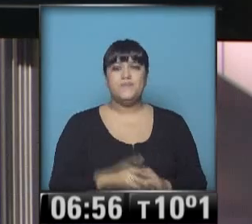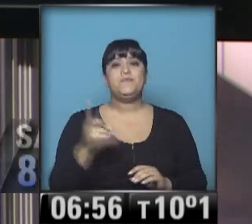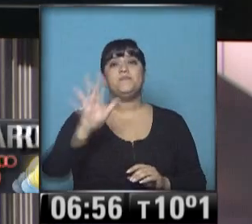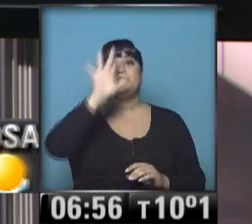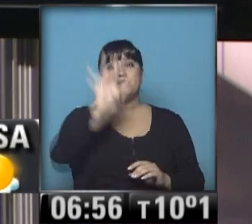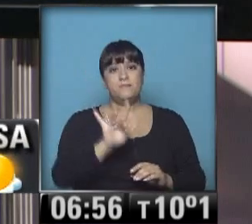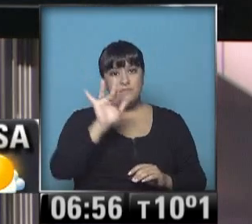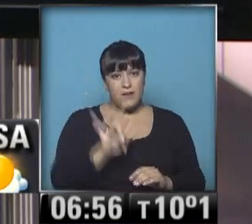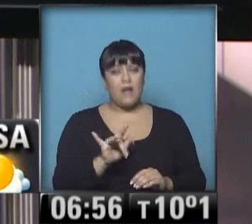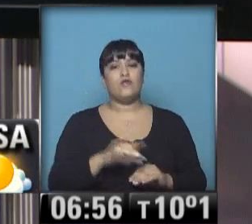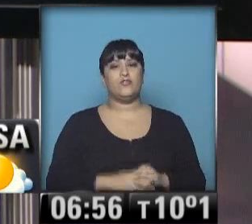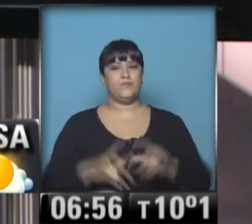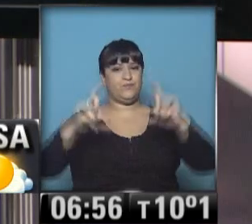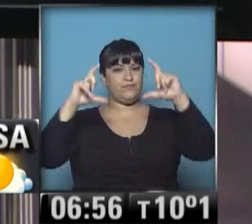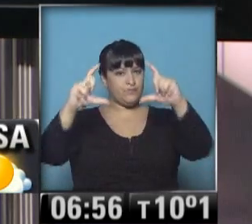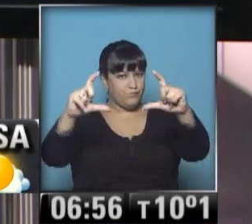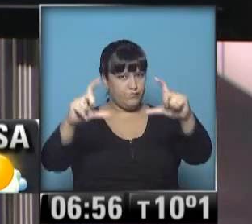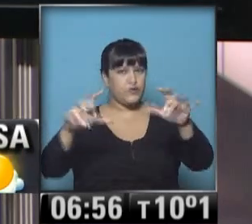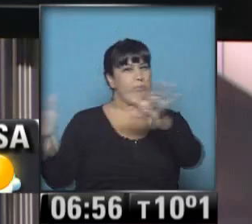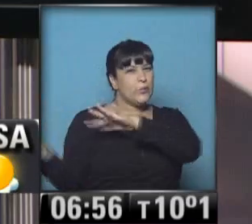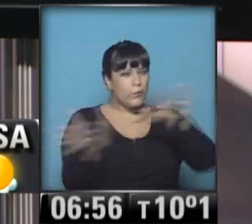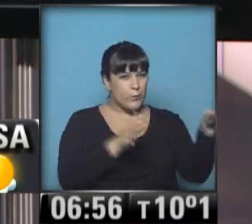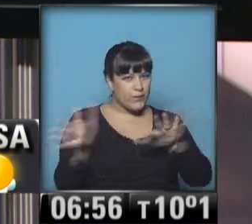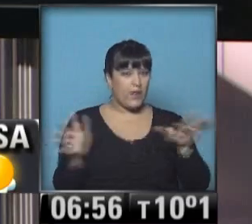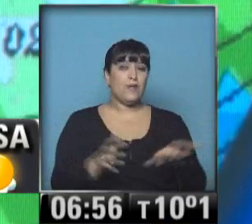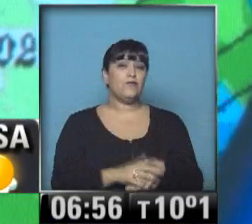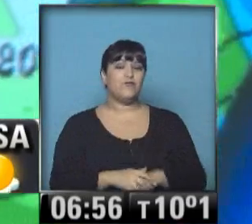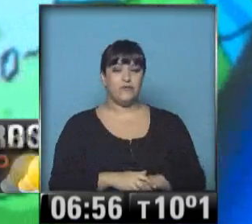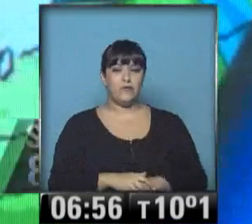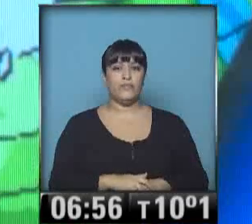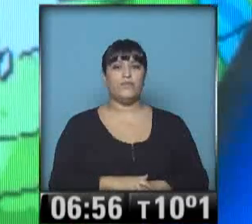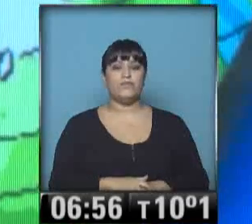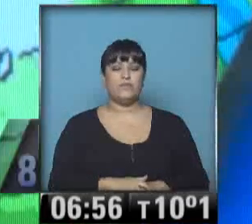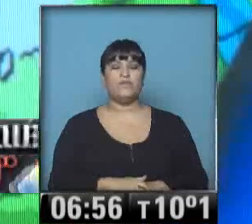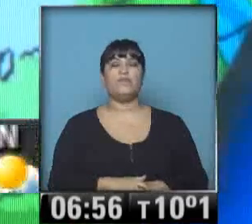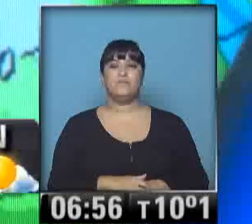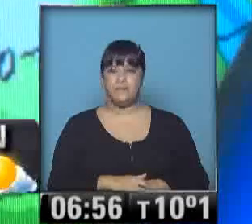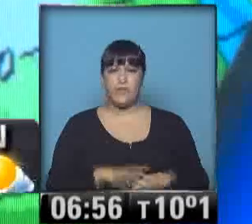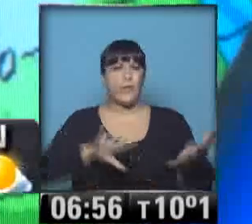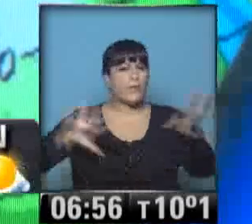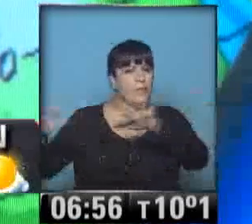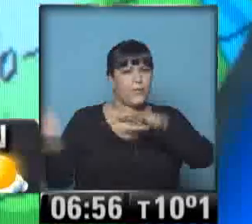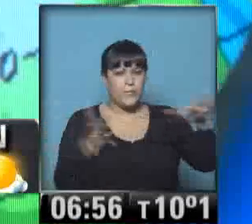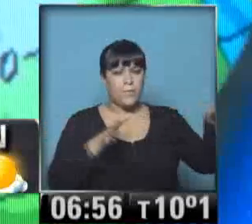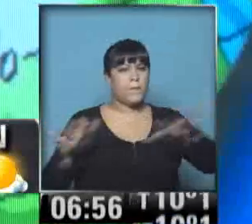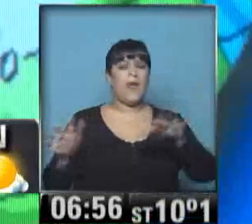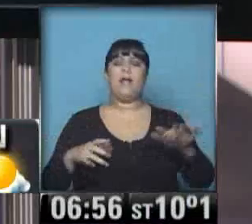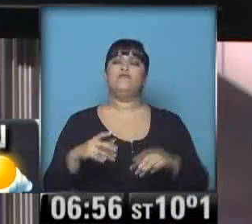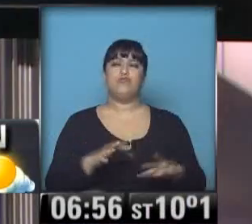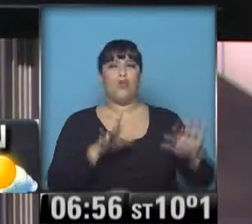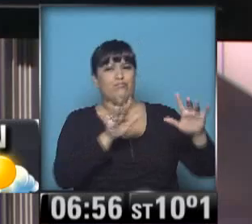Miércoles. Zapatilla y zapatilla, ¿eh? Están de moda las zapatillas. Anticiclonazo y anticiclón que se